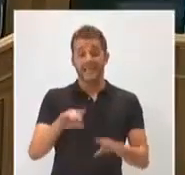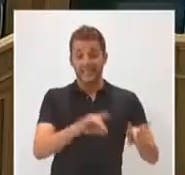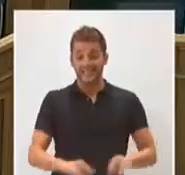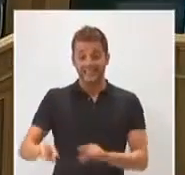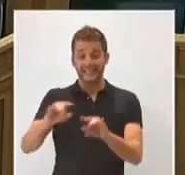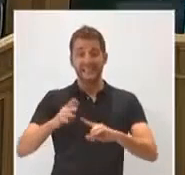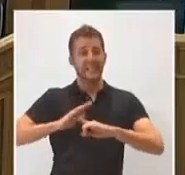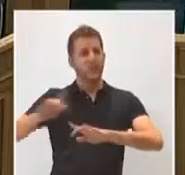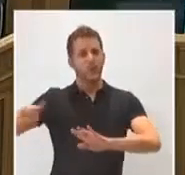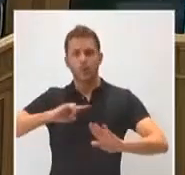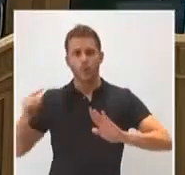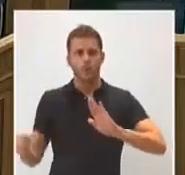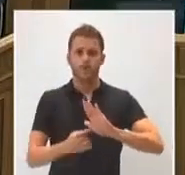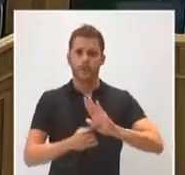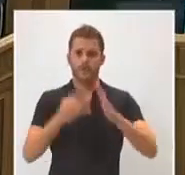grande